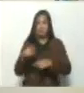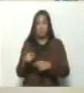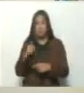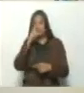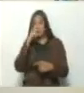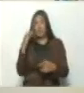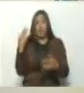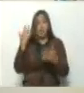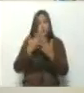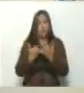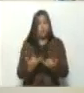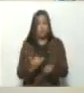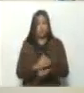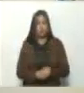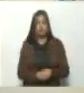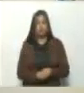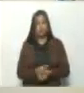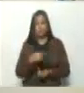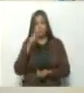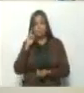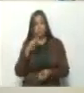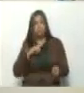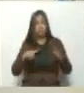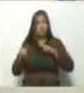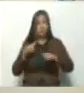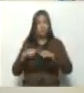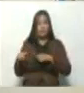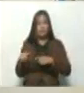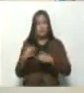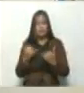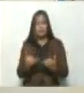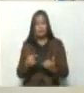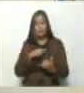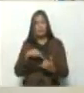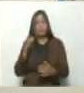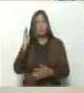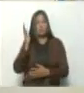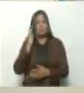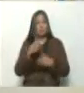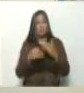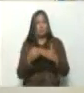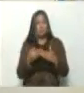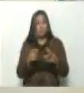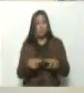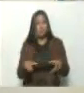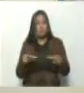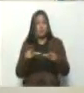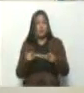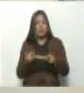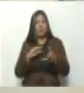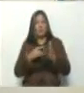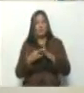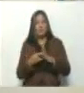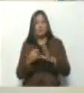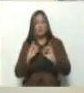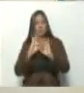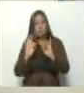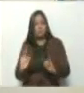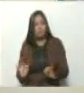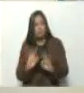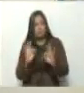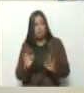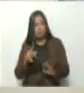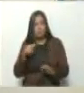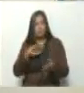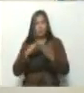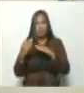años, pero hay una ordenanza que se debatió, se discutió en el marco del Congreso de las mesas técnicas de reciclaje y aseo con los consejos comunales,